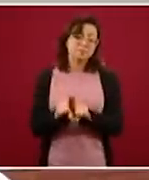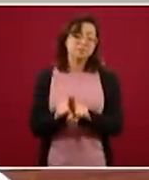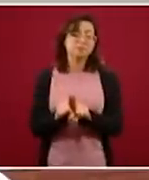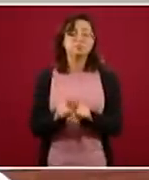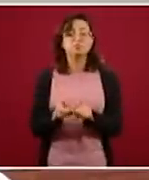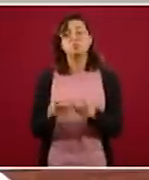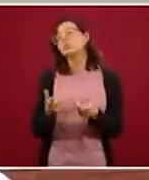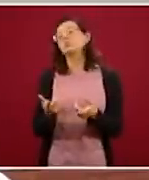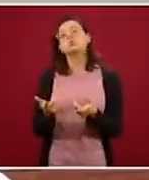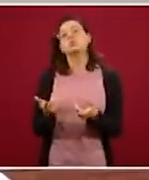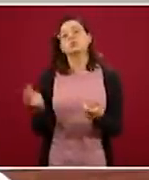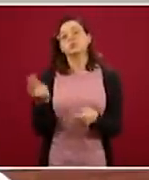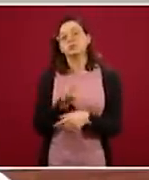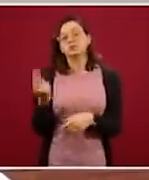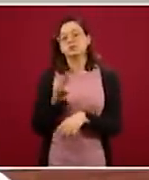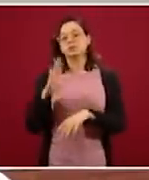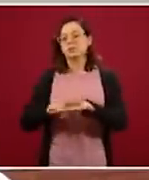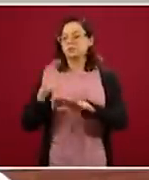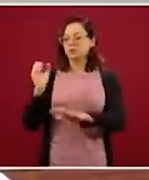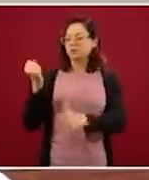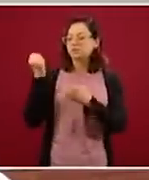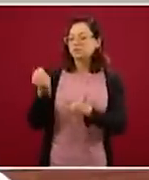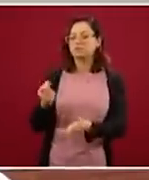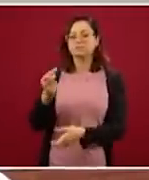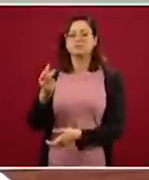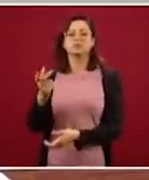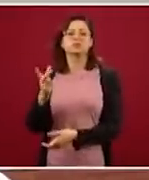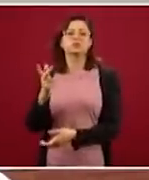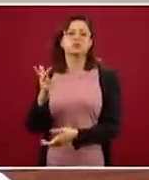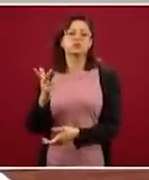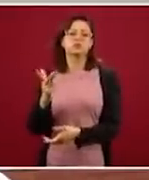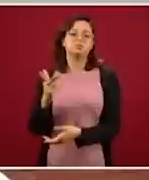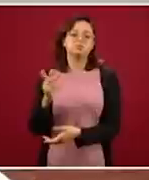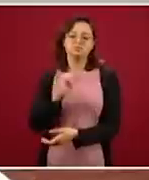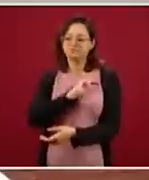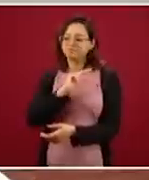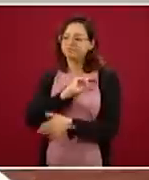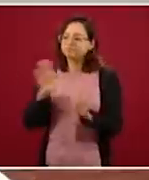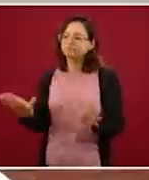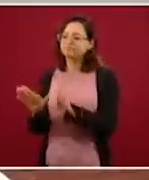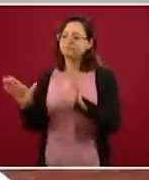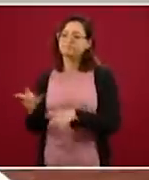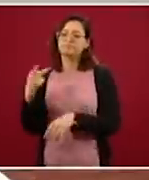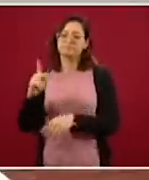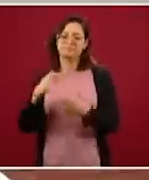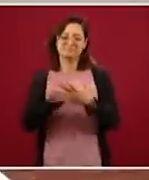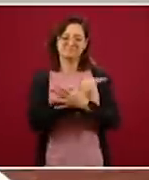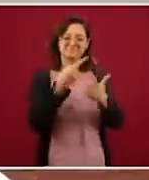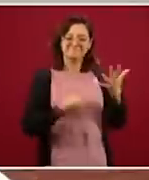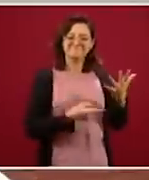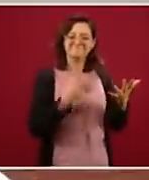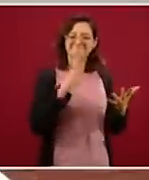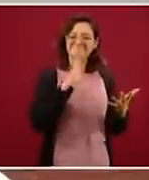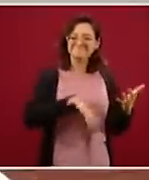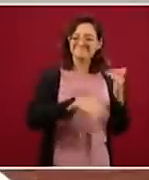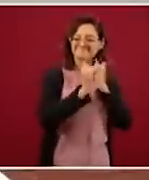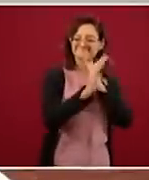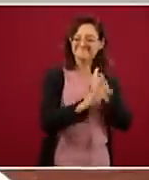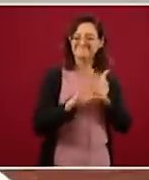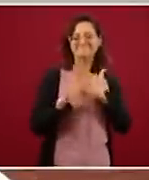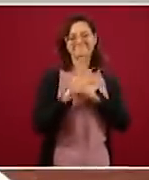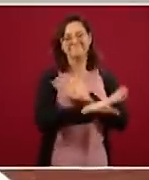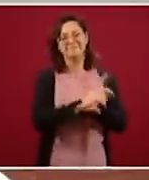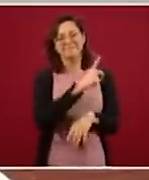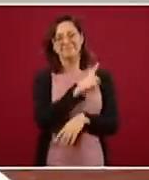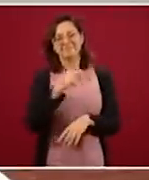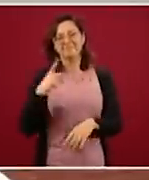sigamos aumentando la inversión privada. Sin embargo, sí hay que combatir este tipo de prácticas, porque